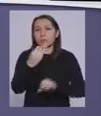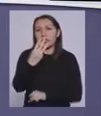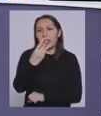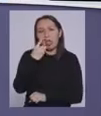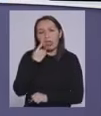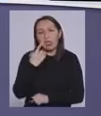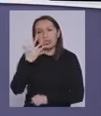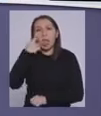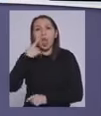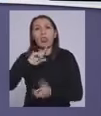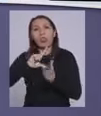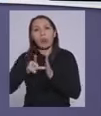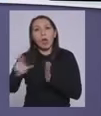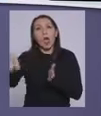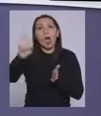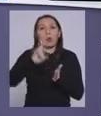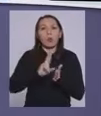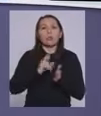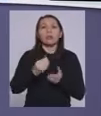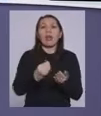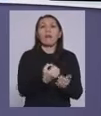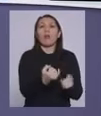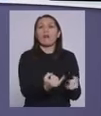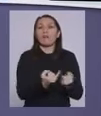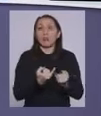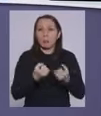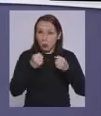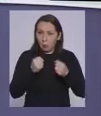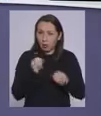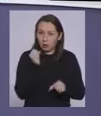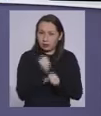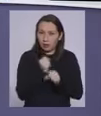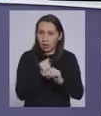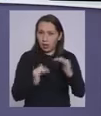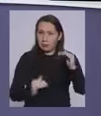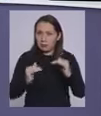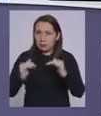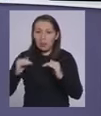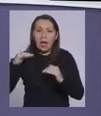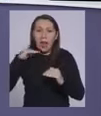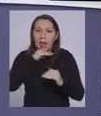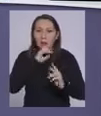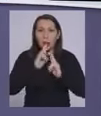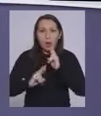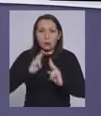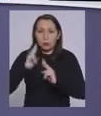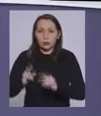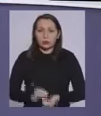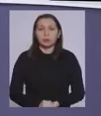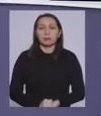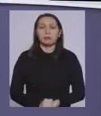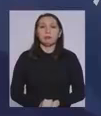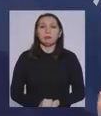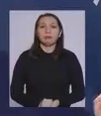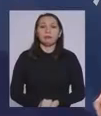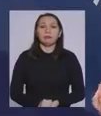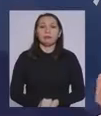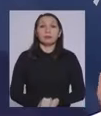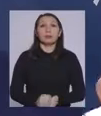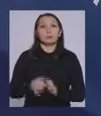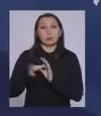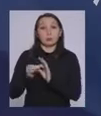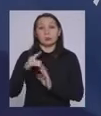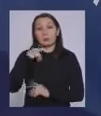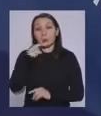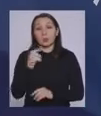días. Si es que se está trabajando para que eso se acorte y poder tener también esos resultados lo antes posible. Muchas gracias por la